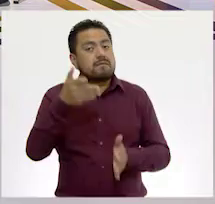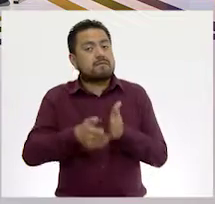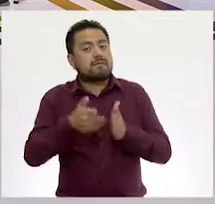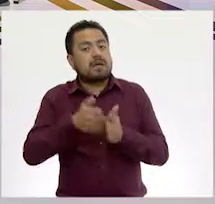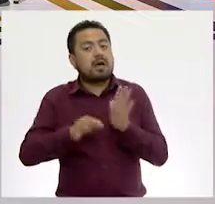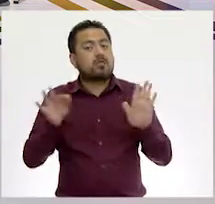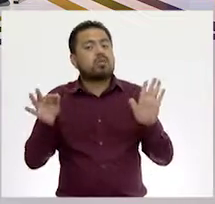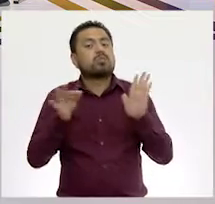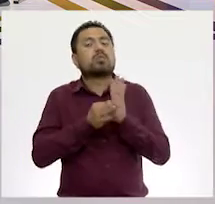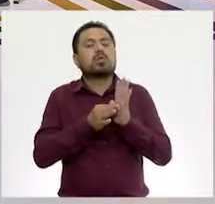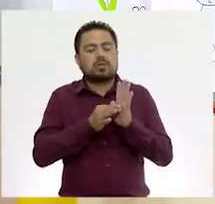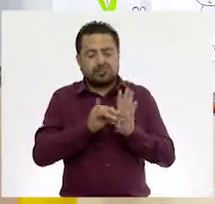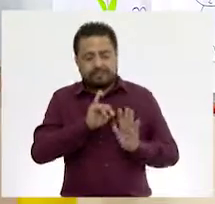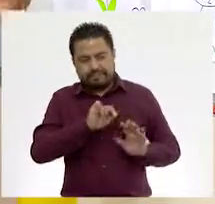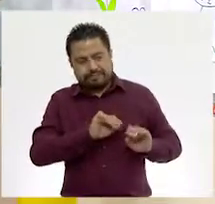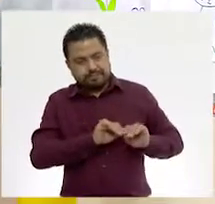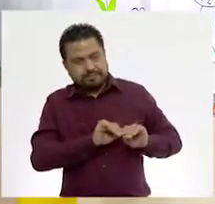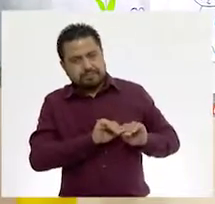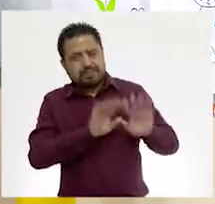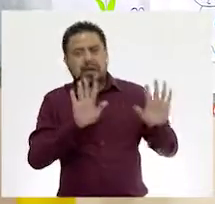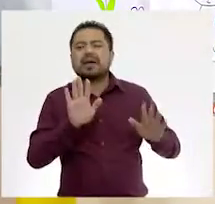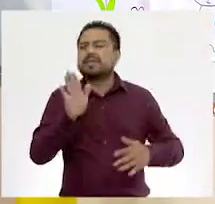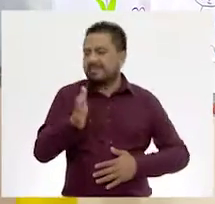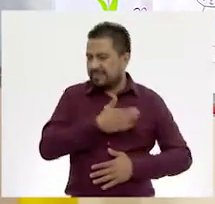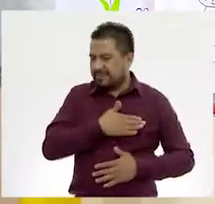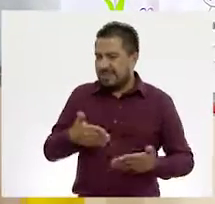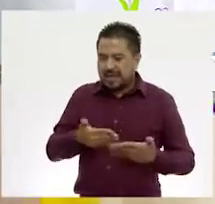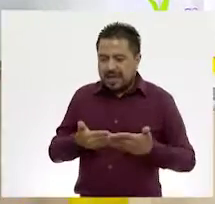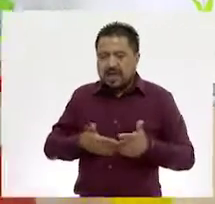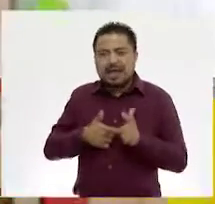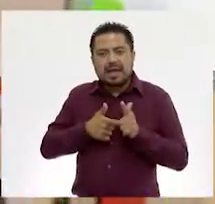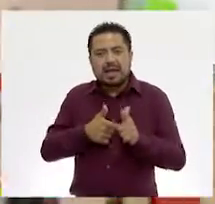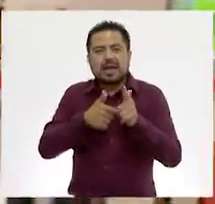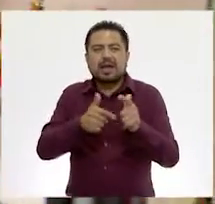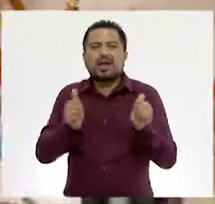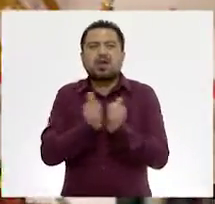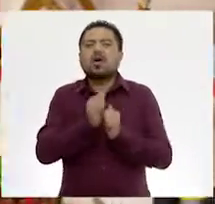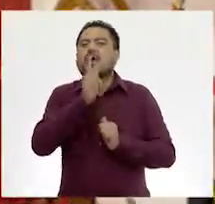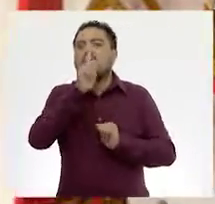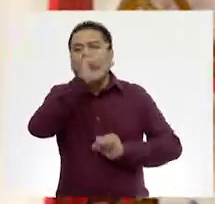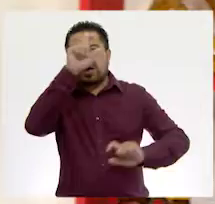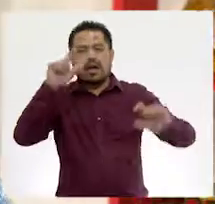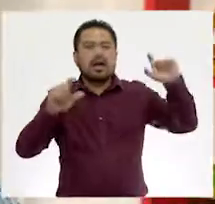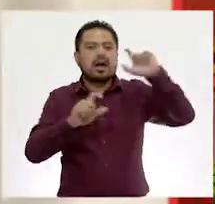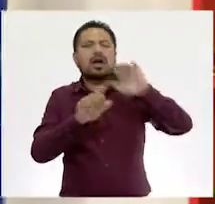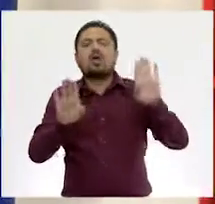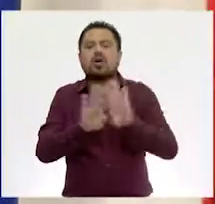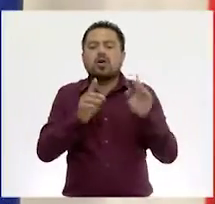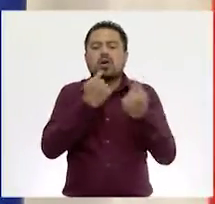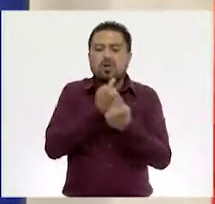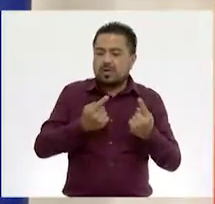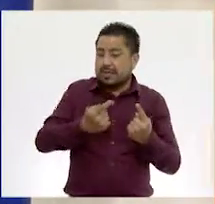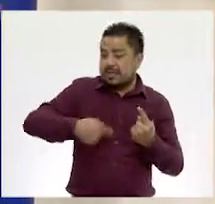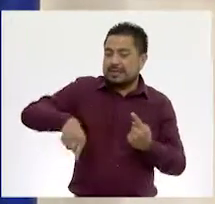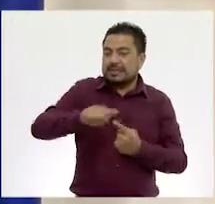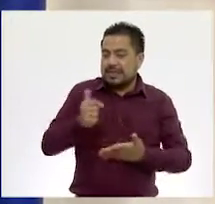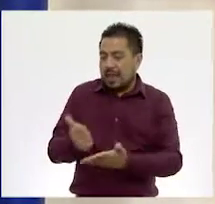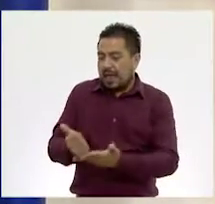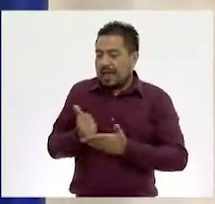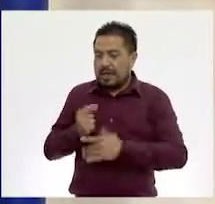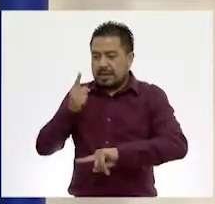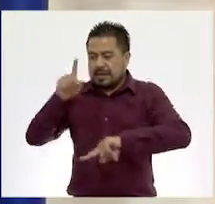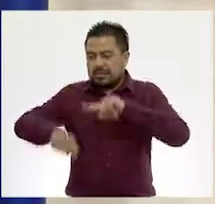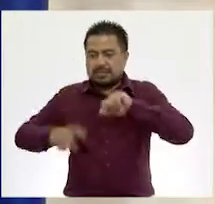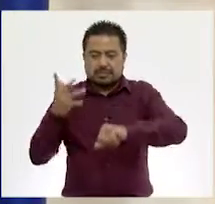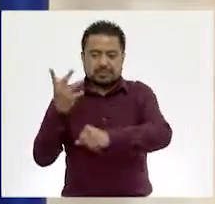falta un punto. ¡Claro! Bueno, vamos a continuar con las rimas para ver cómo nuestros niños nos van a ayudar a